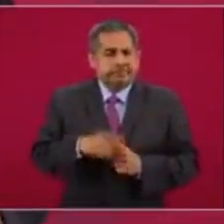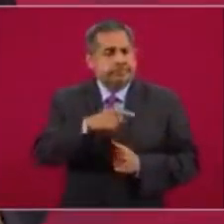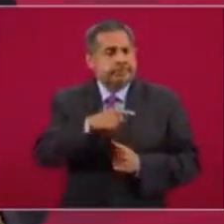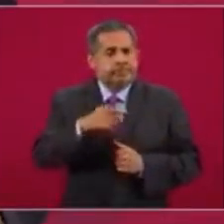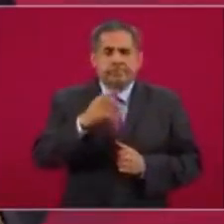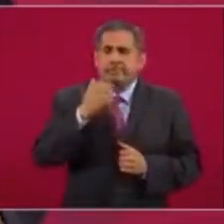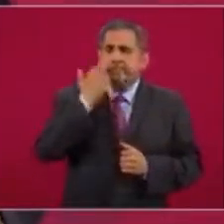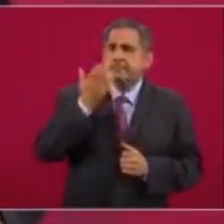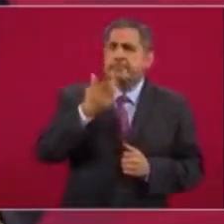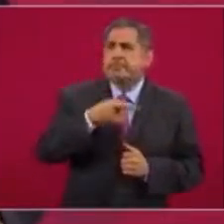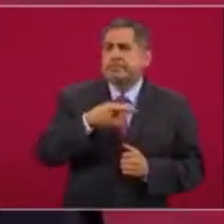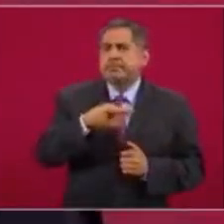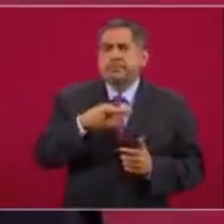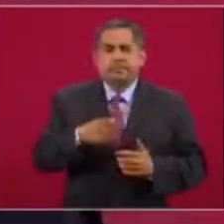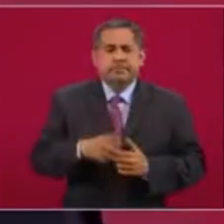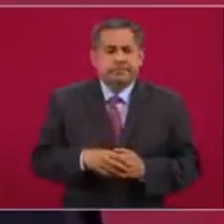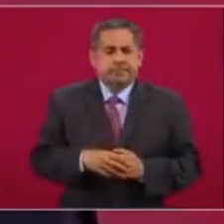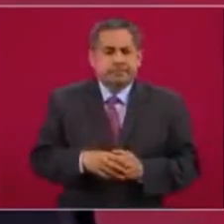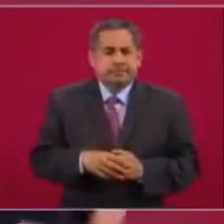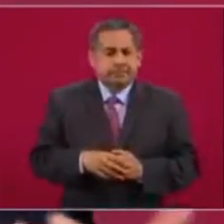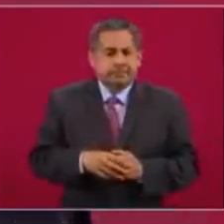buscar